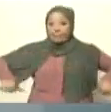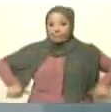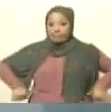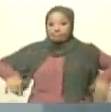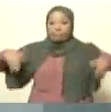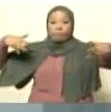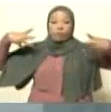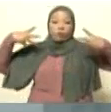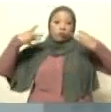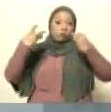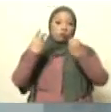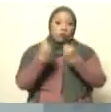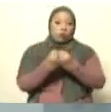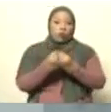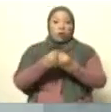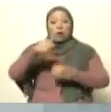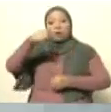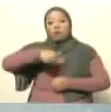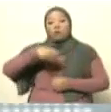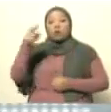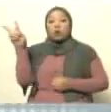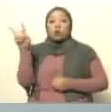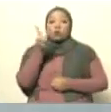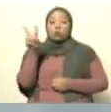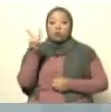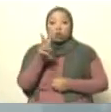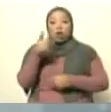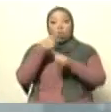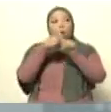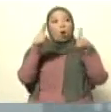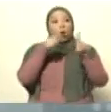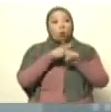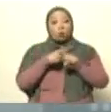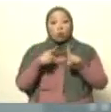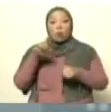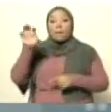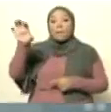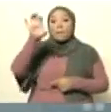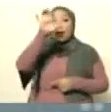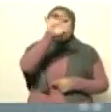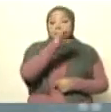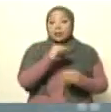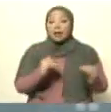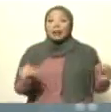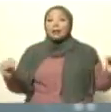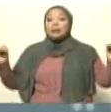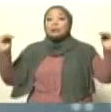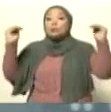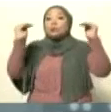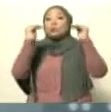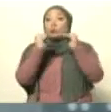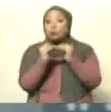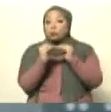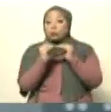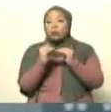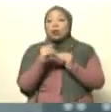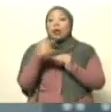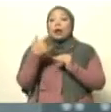Se produjo aquí en Venezuela, como seguramente en otros países, la hegemonía